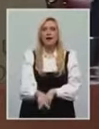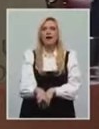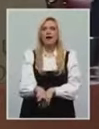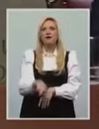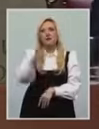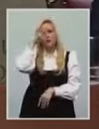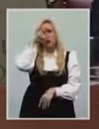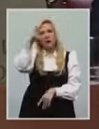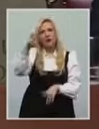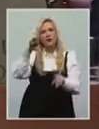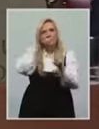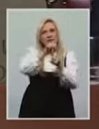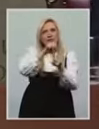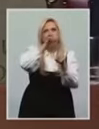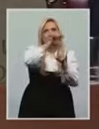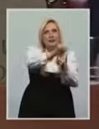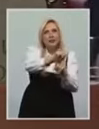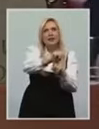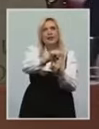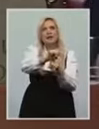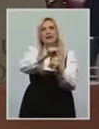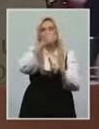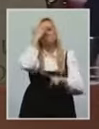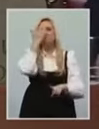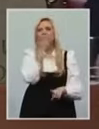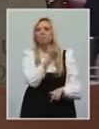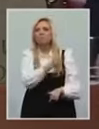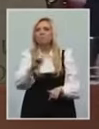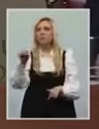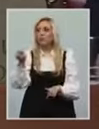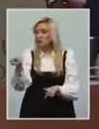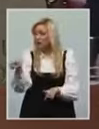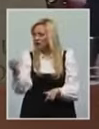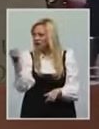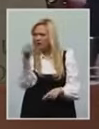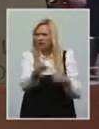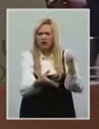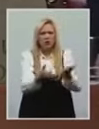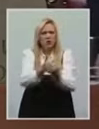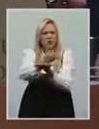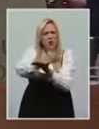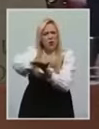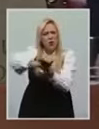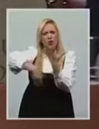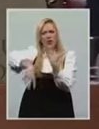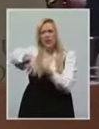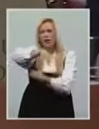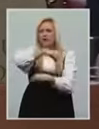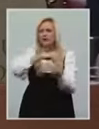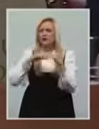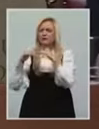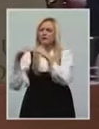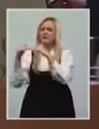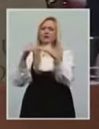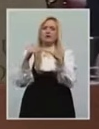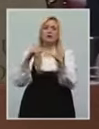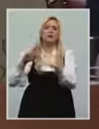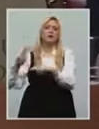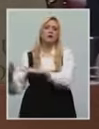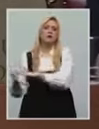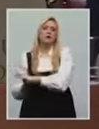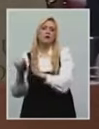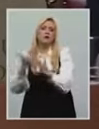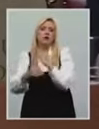sus sueños, de aportar sus talentos y de contribuir a la sociedad, es la deuda pendiente que tenemos con